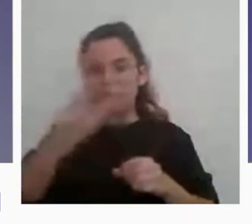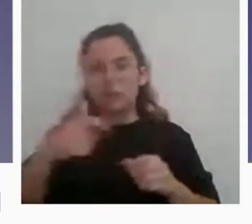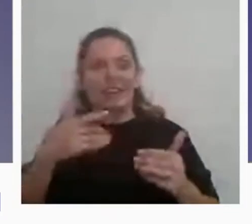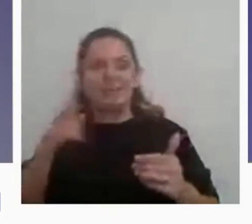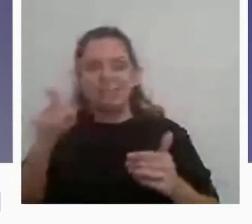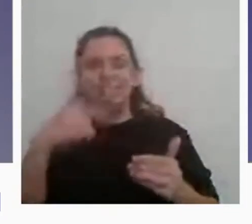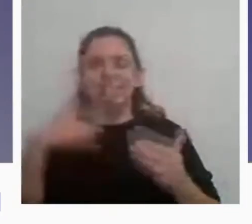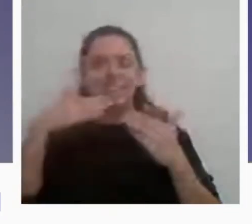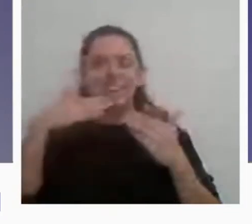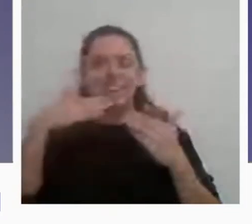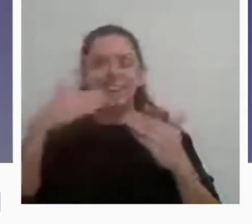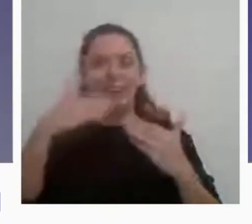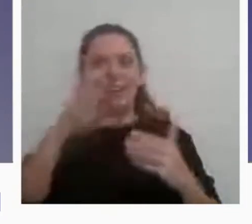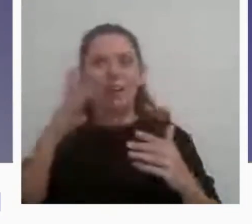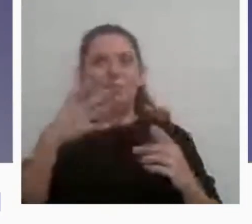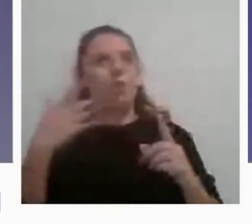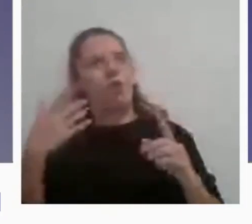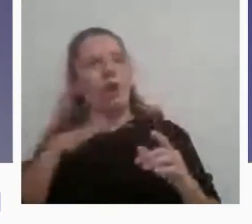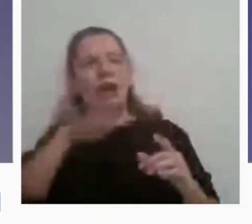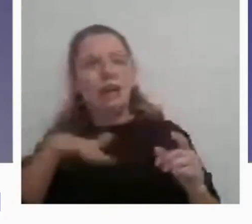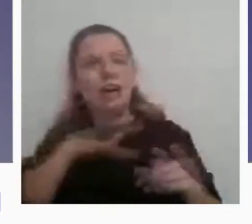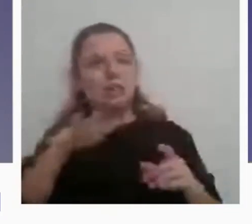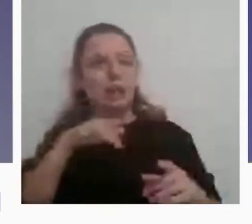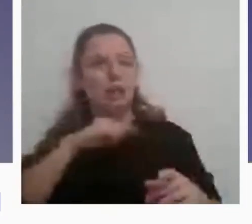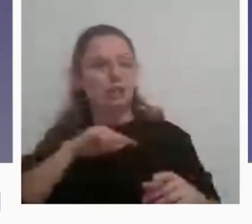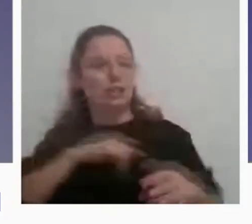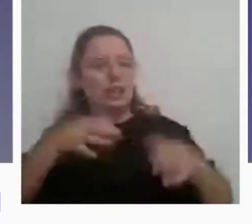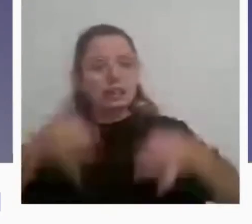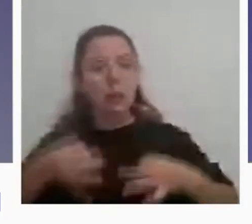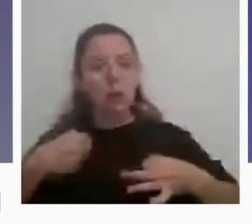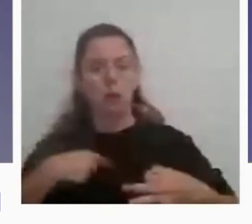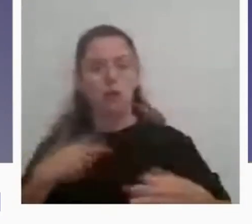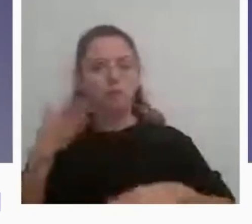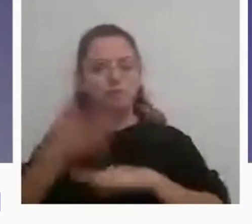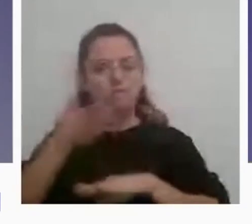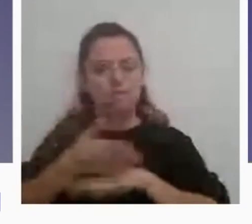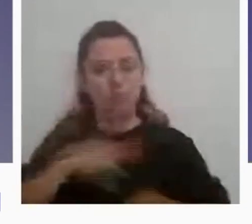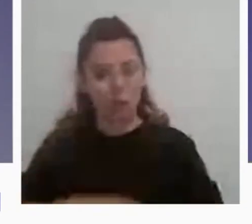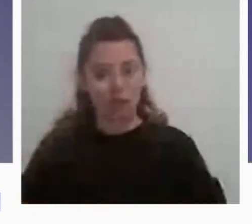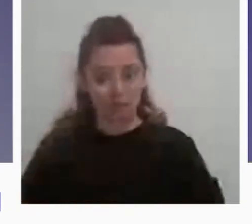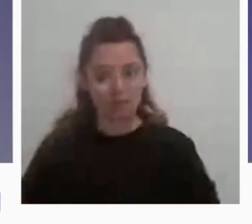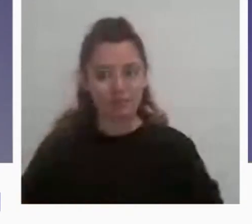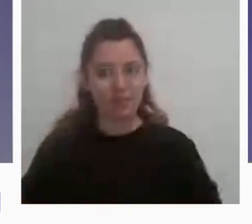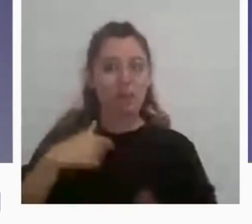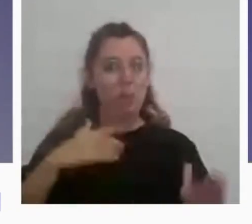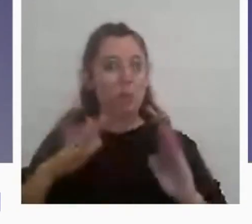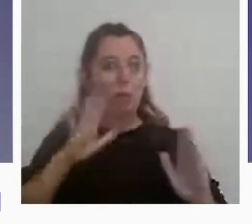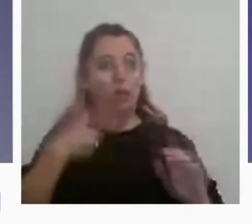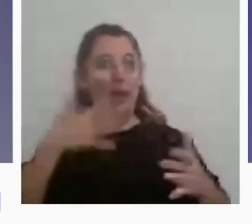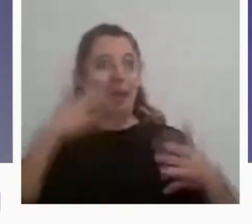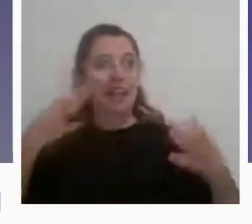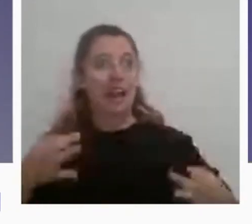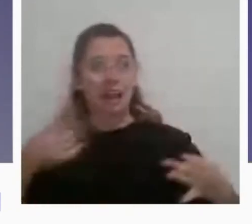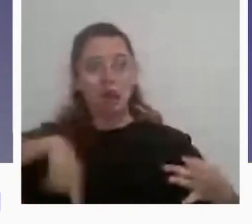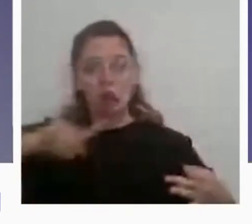de poder acudir a un espacio donde se sentían seguros y seguras y podían distraerse un poco de la realidad que vivíamos. Y